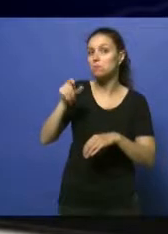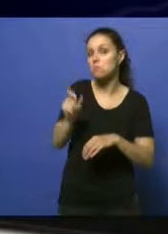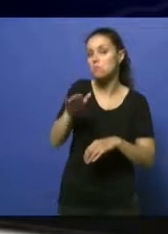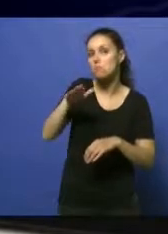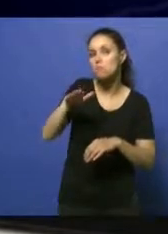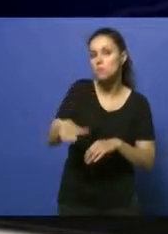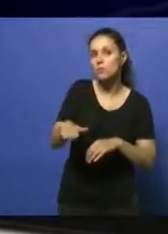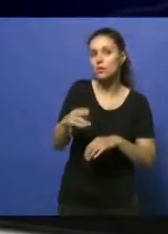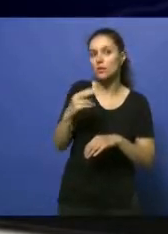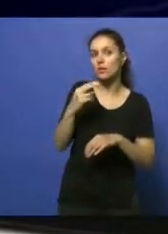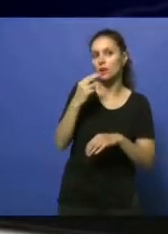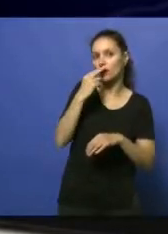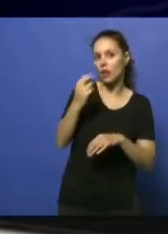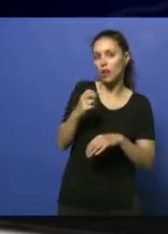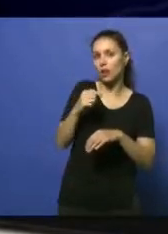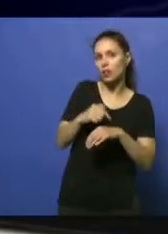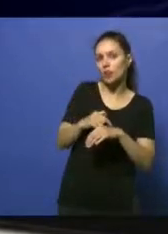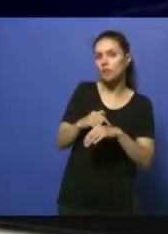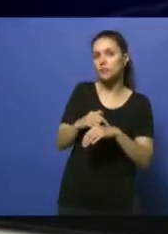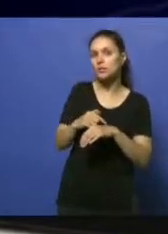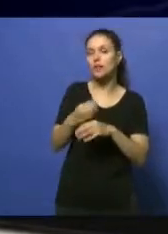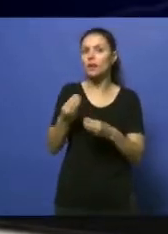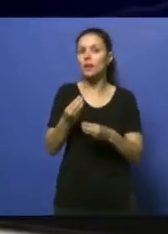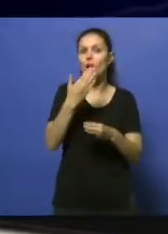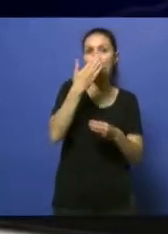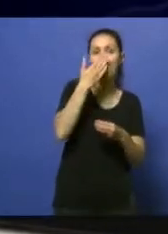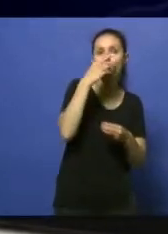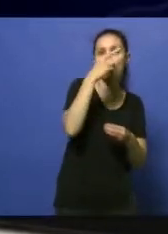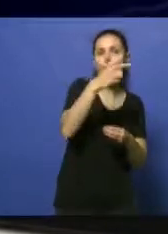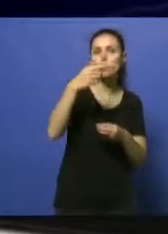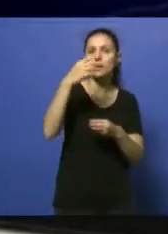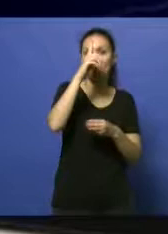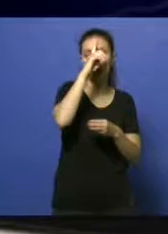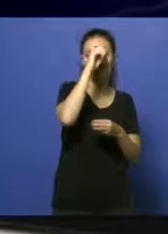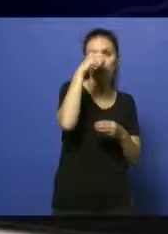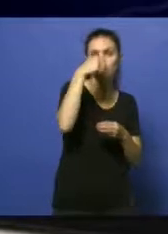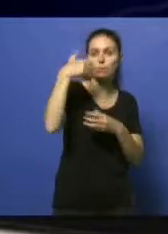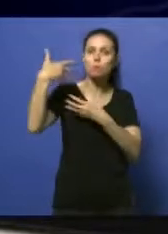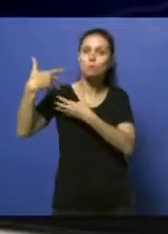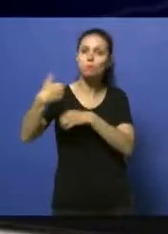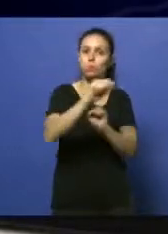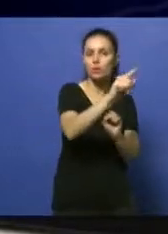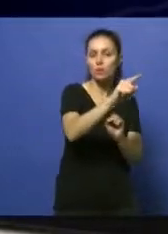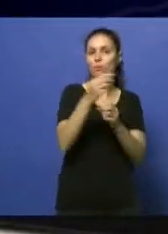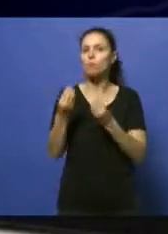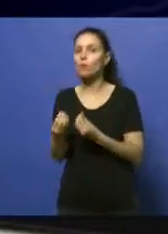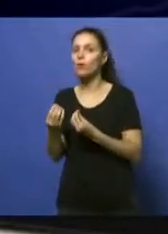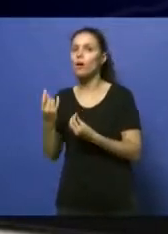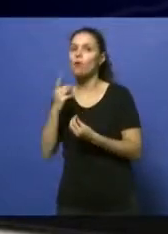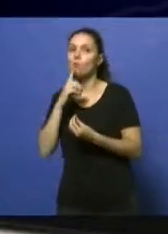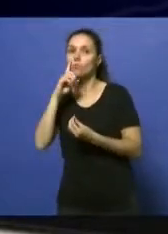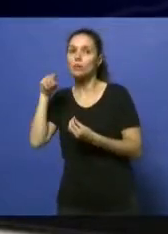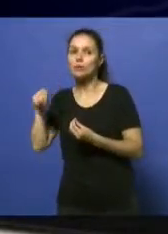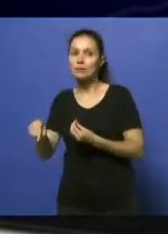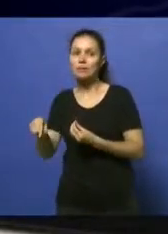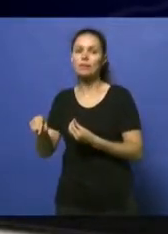accidental termina siendo derivado a Córdoba porque no hay en Villa María para los pacientes pediátricos terapia intensiva. Uno entiende